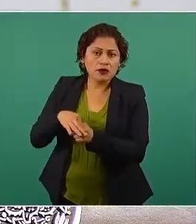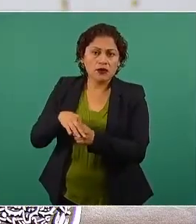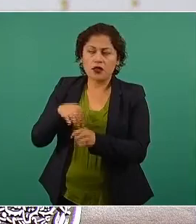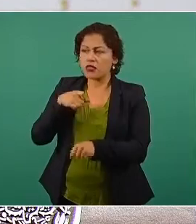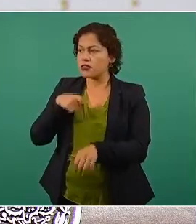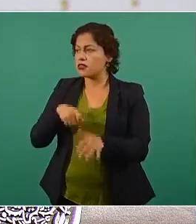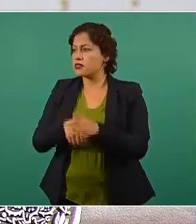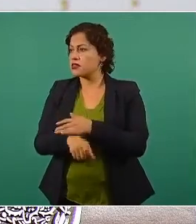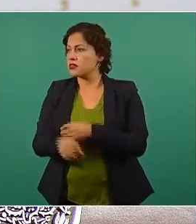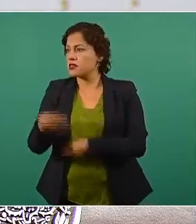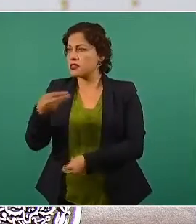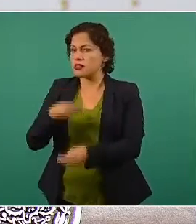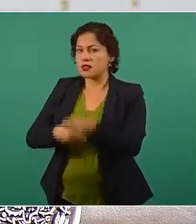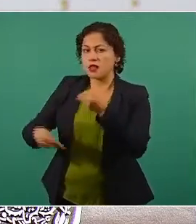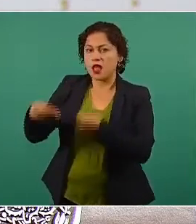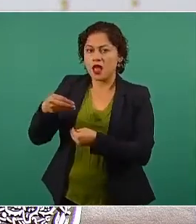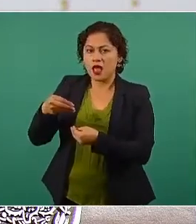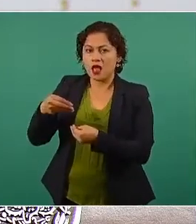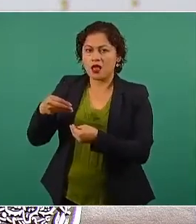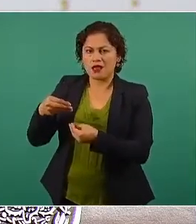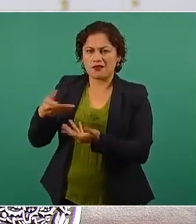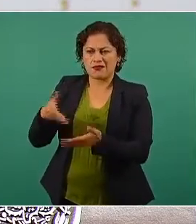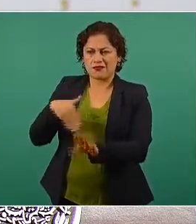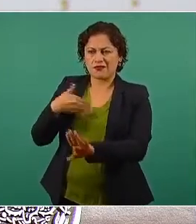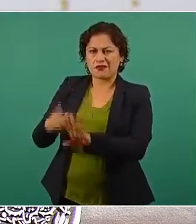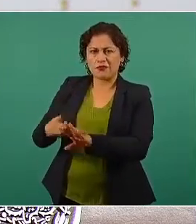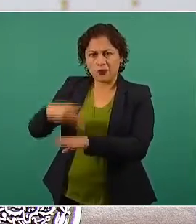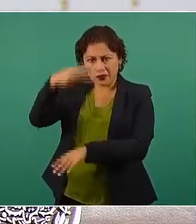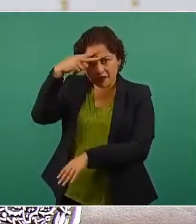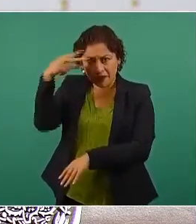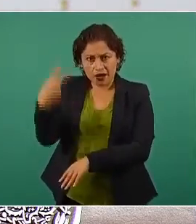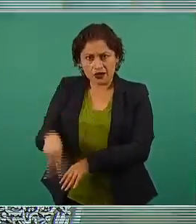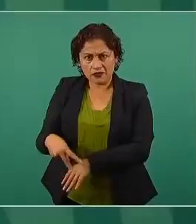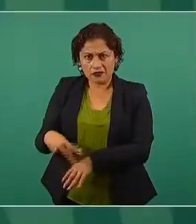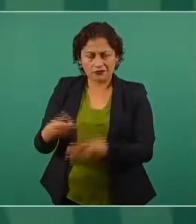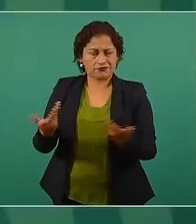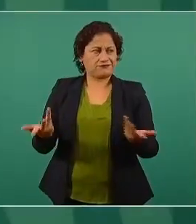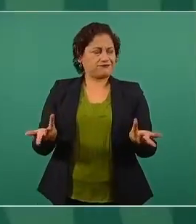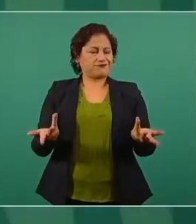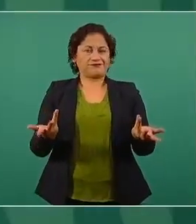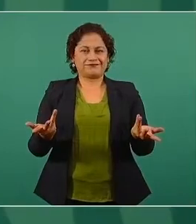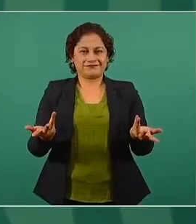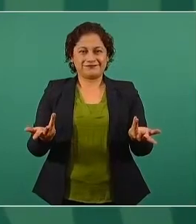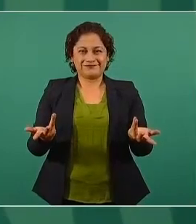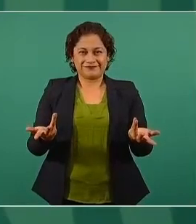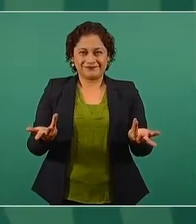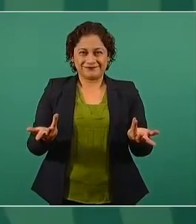Si se está conspirando en contra de México.